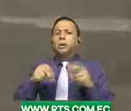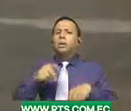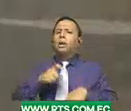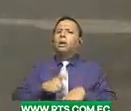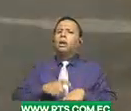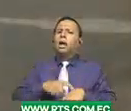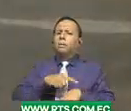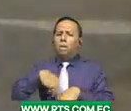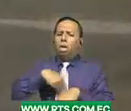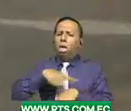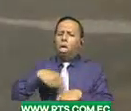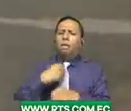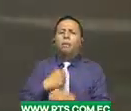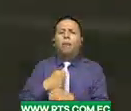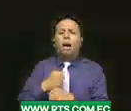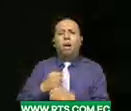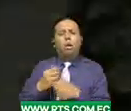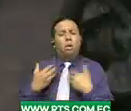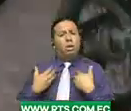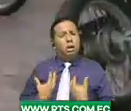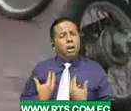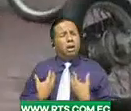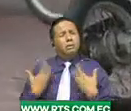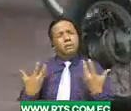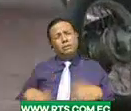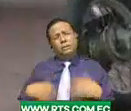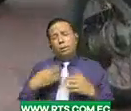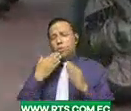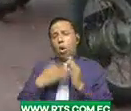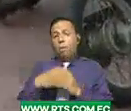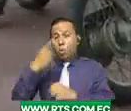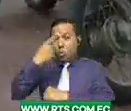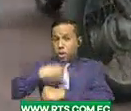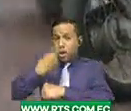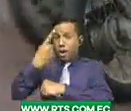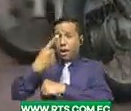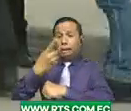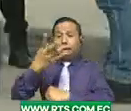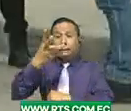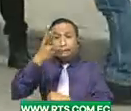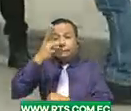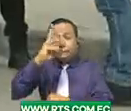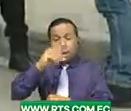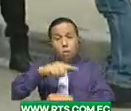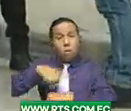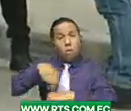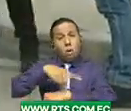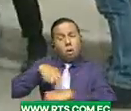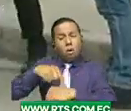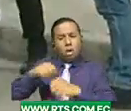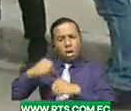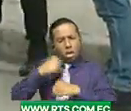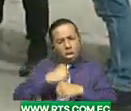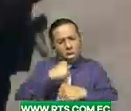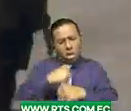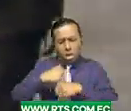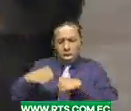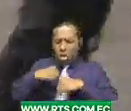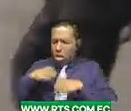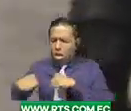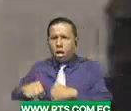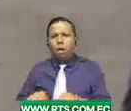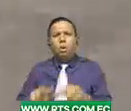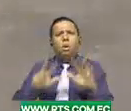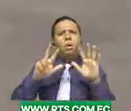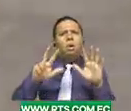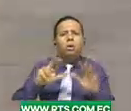con poco descanso. Por ejemplo, de las 24 horas al día, 16 están destinadas para trabajar y solo 8 para dormir